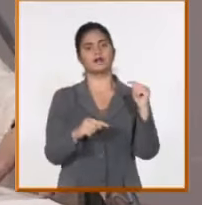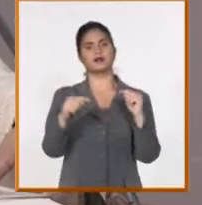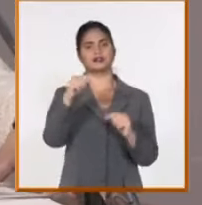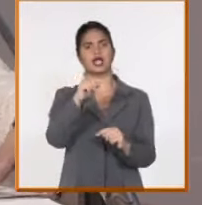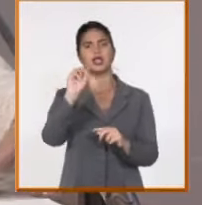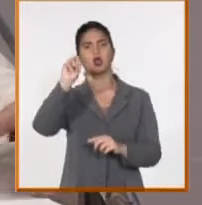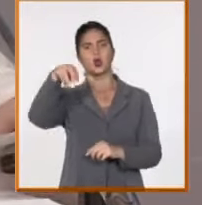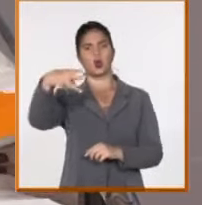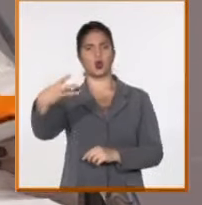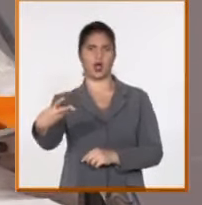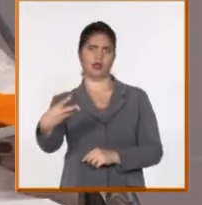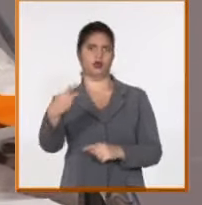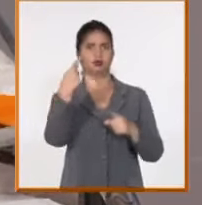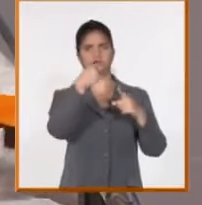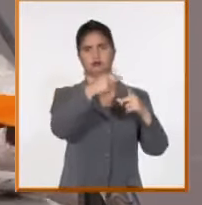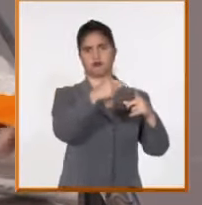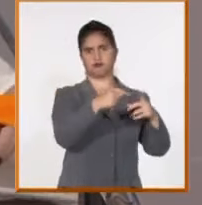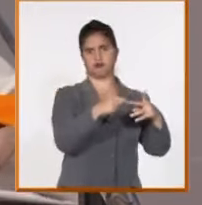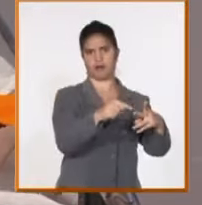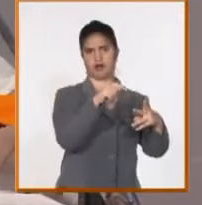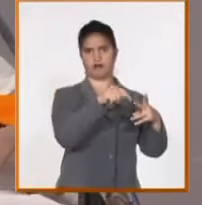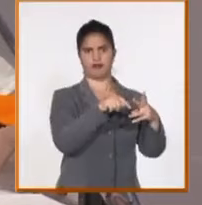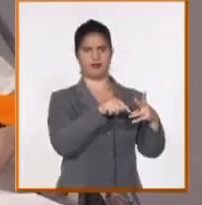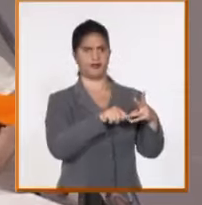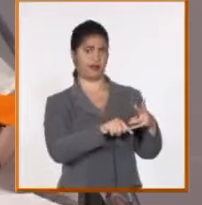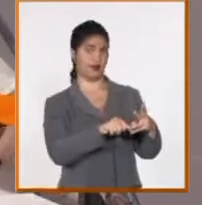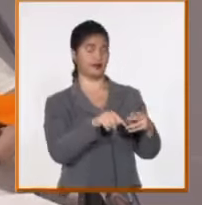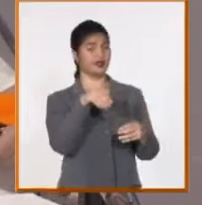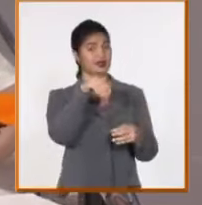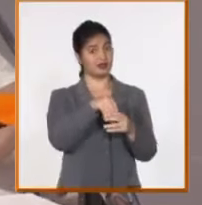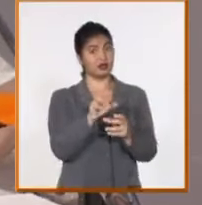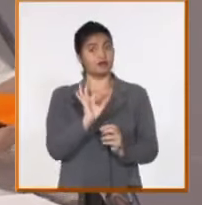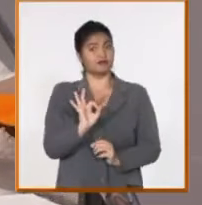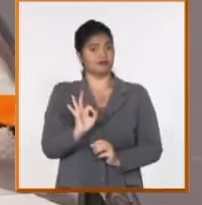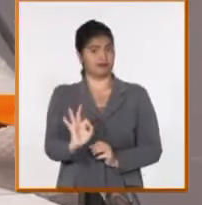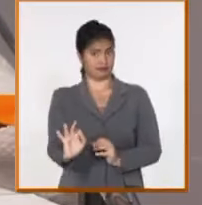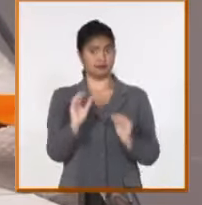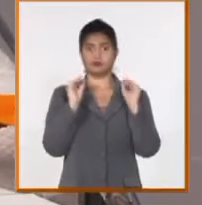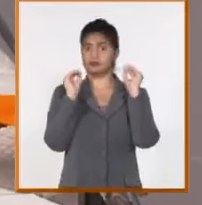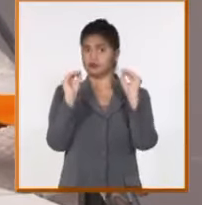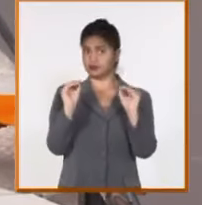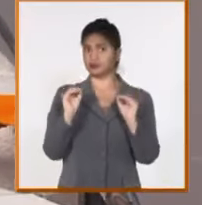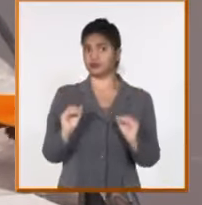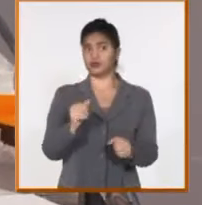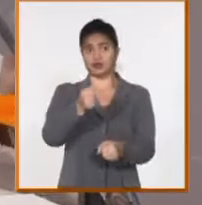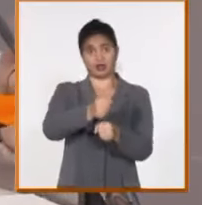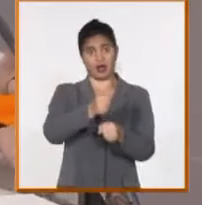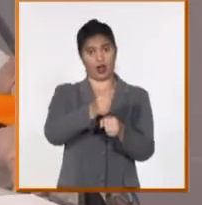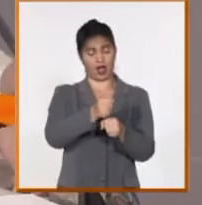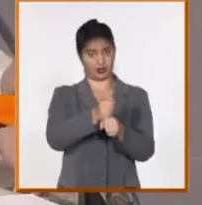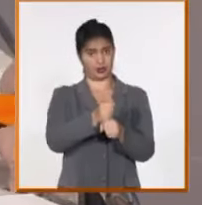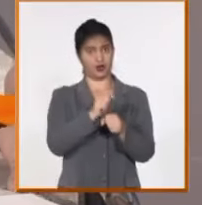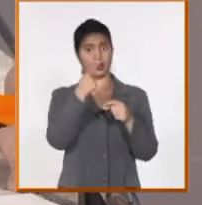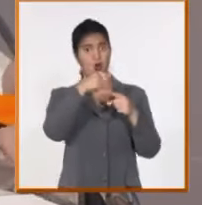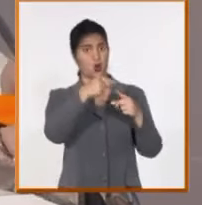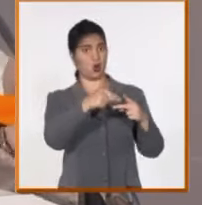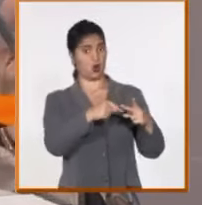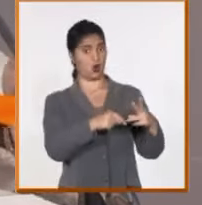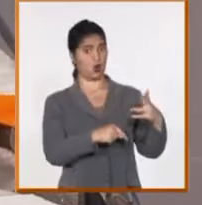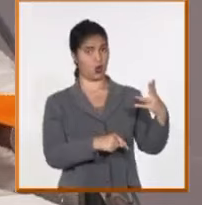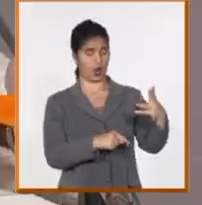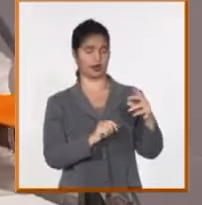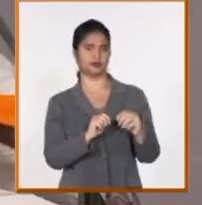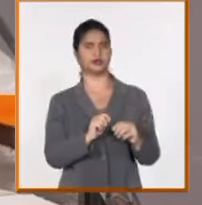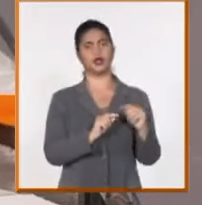cuatro acciones concretas dentro de las acciones concreta que estamos trabajando por la por el escenario actual que se está trabajando